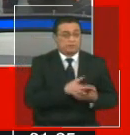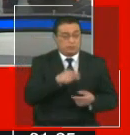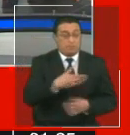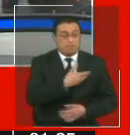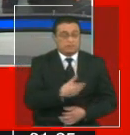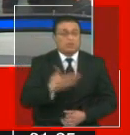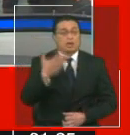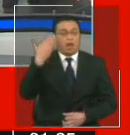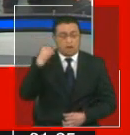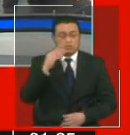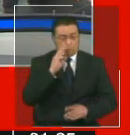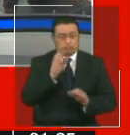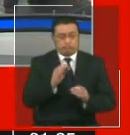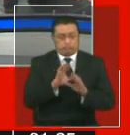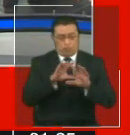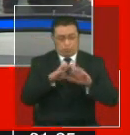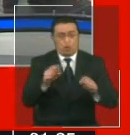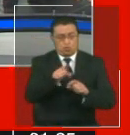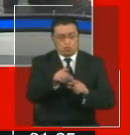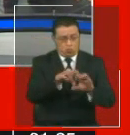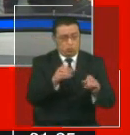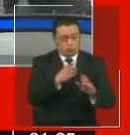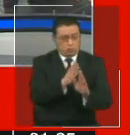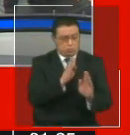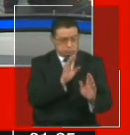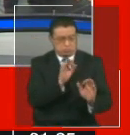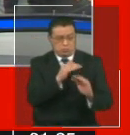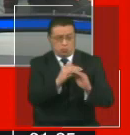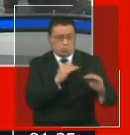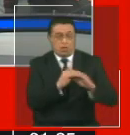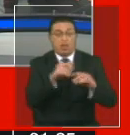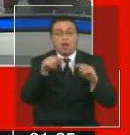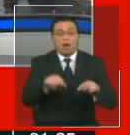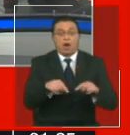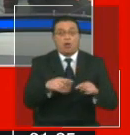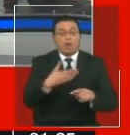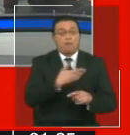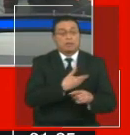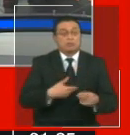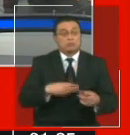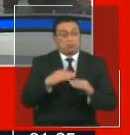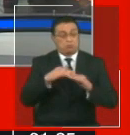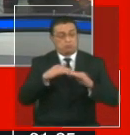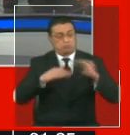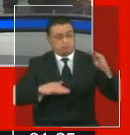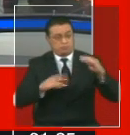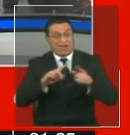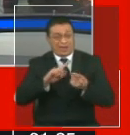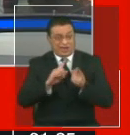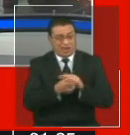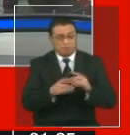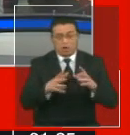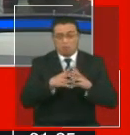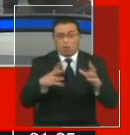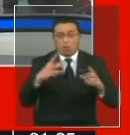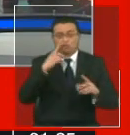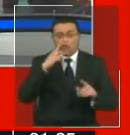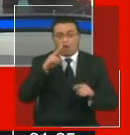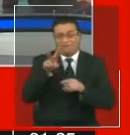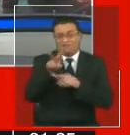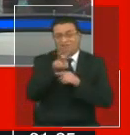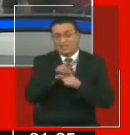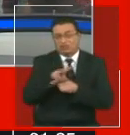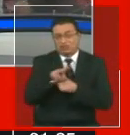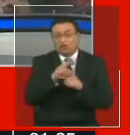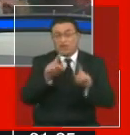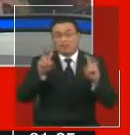que parecía muy alineada con la suya, con su postura, a ahora la actual mandataria. ¿Ha cambiado mucho, cree usted, su visión respecto, por